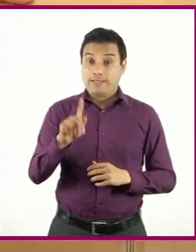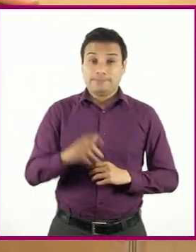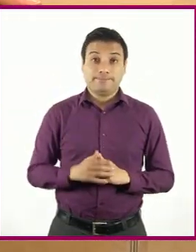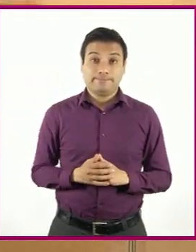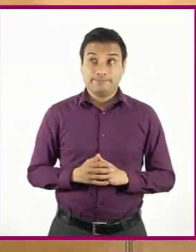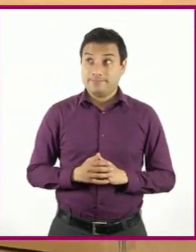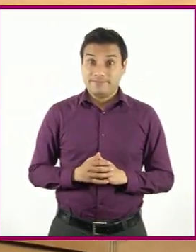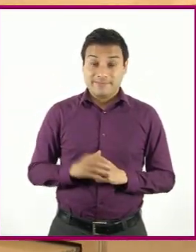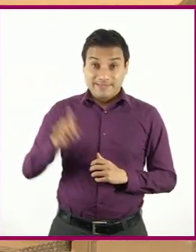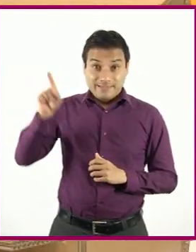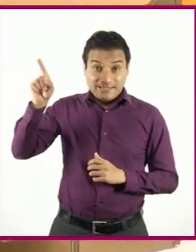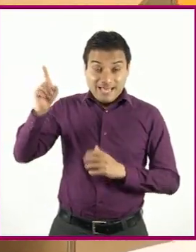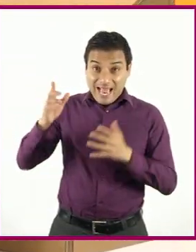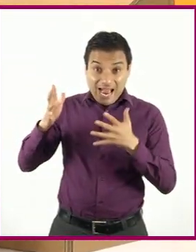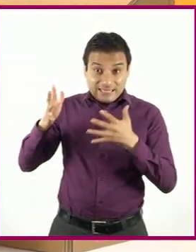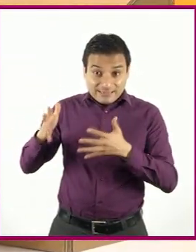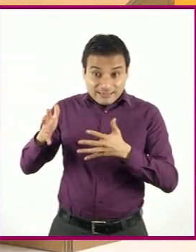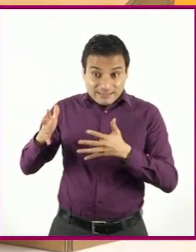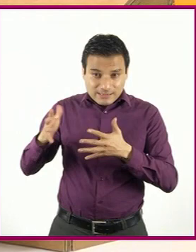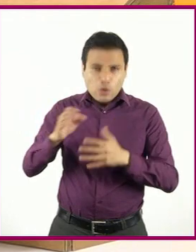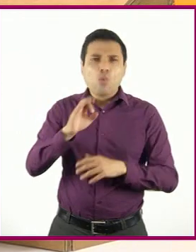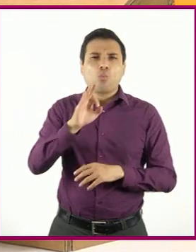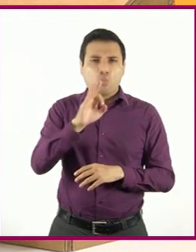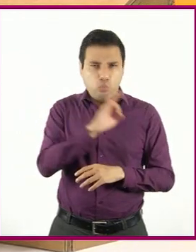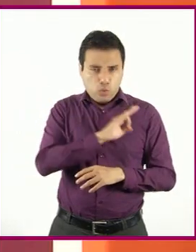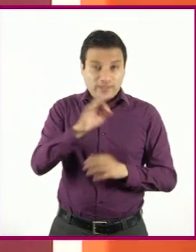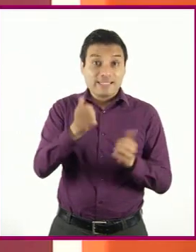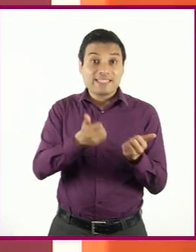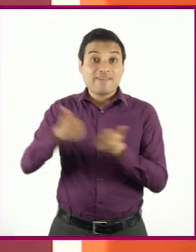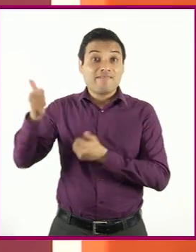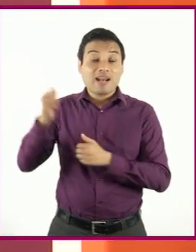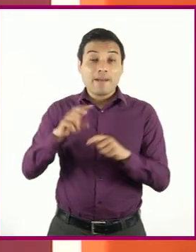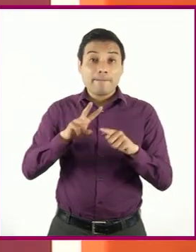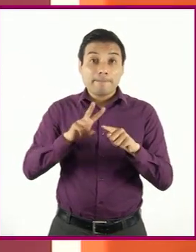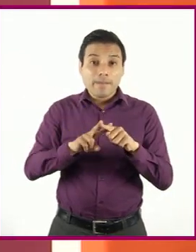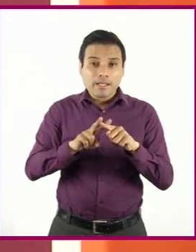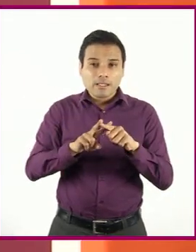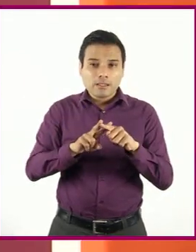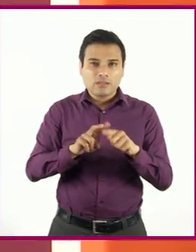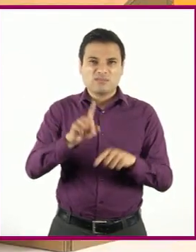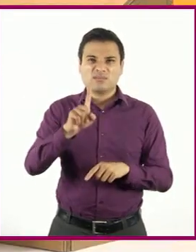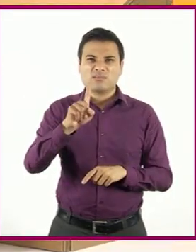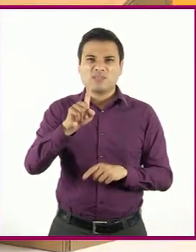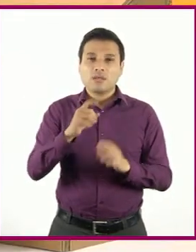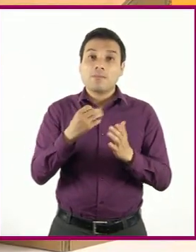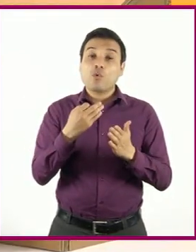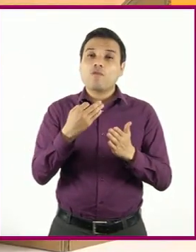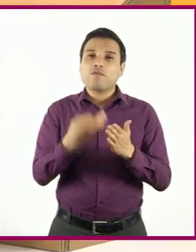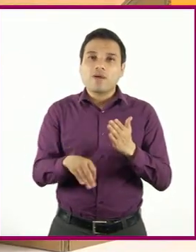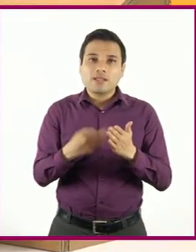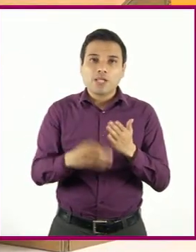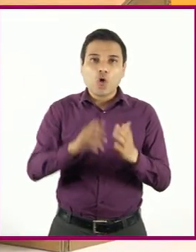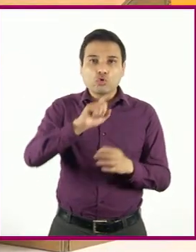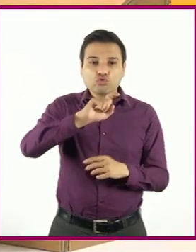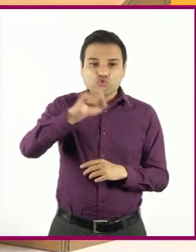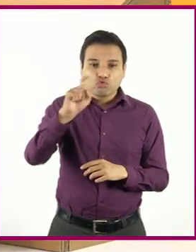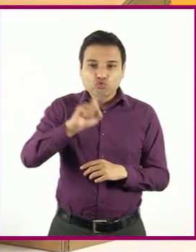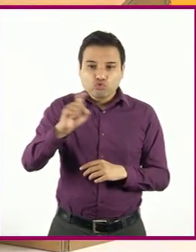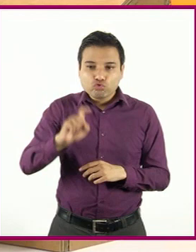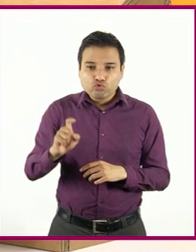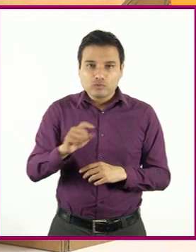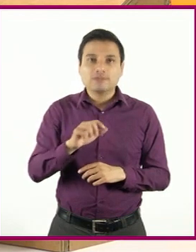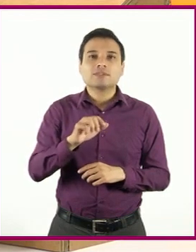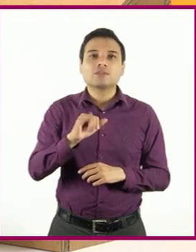como está el prototipo, podríamos llevarlo al parque, aunque hace falta pintarlo con la pintura que trajimos, ¿no lo